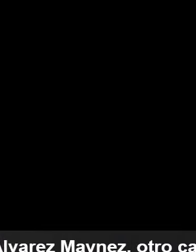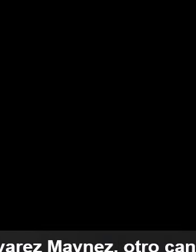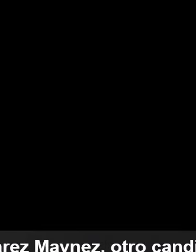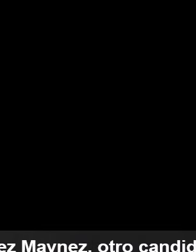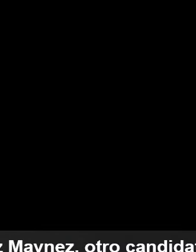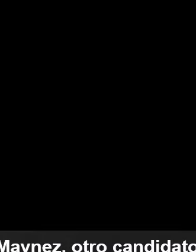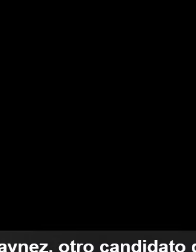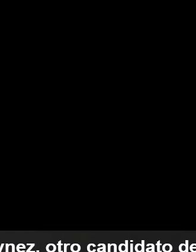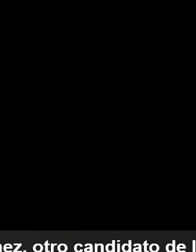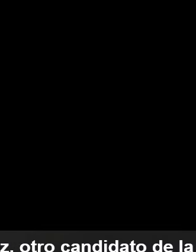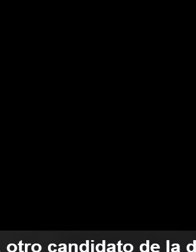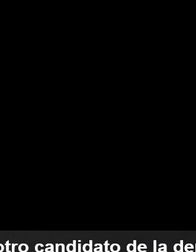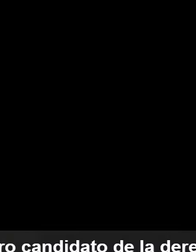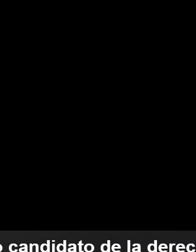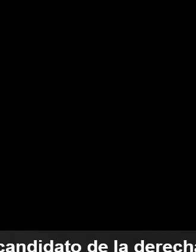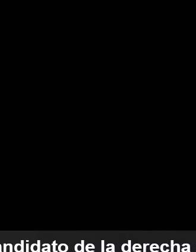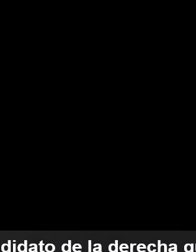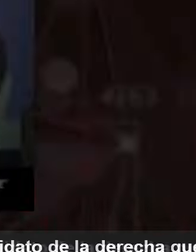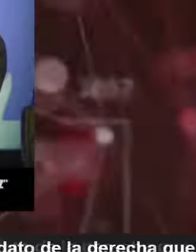entonces